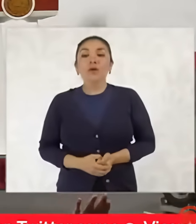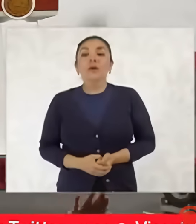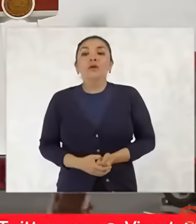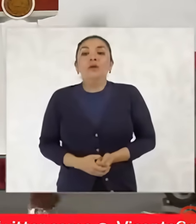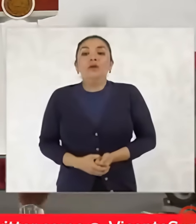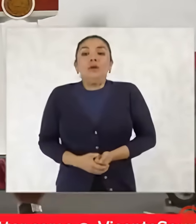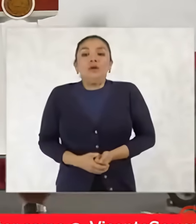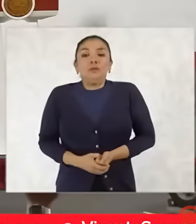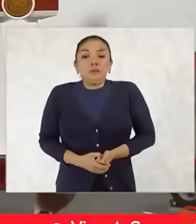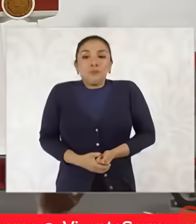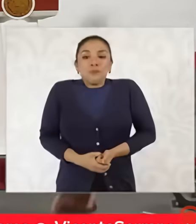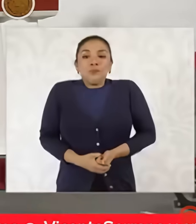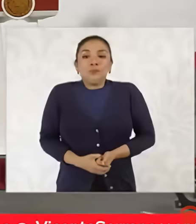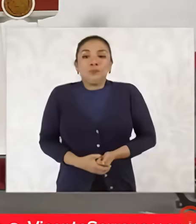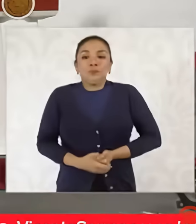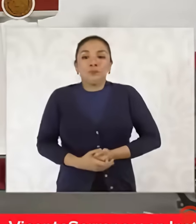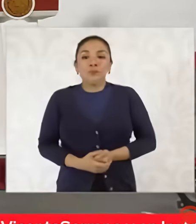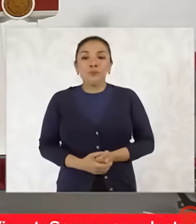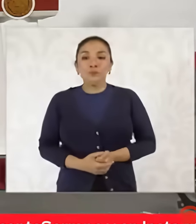¿Videos?